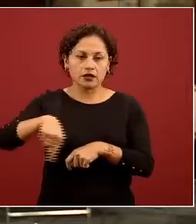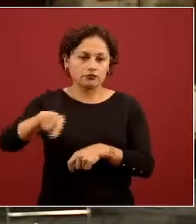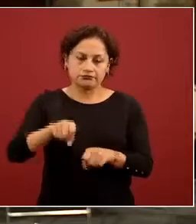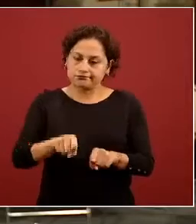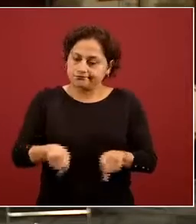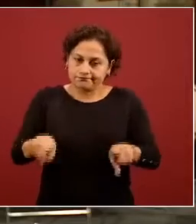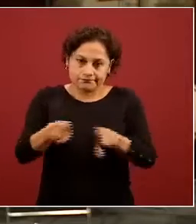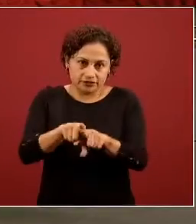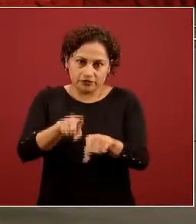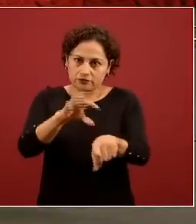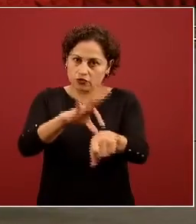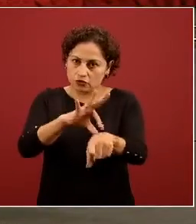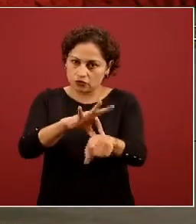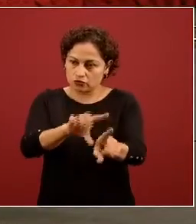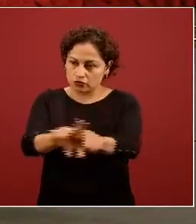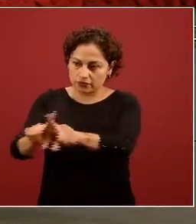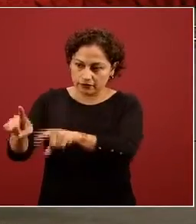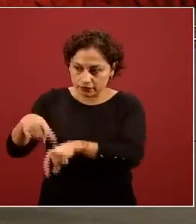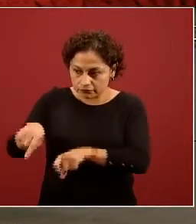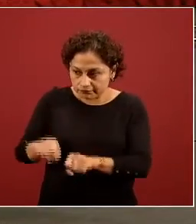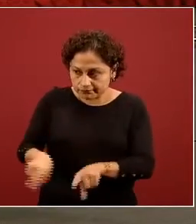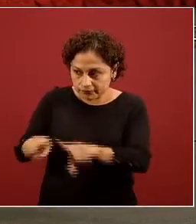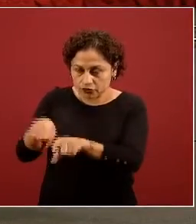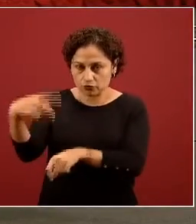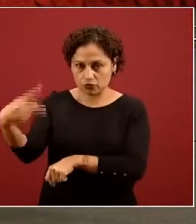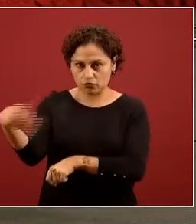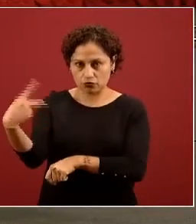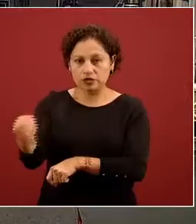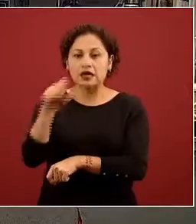doctor Ricardo Cortés, a usted, y a todo el Cuerpo